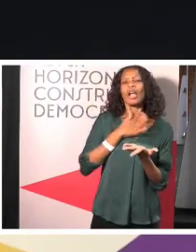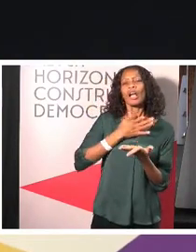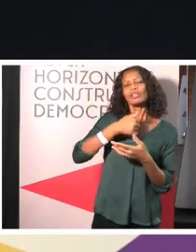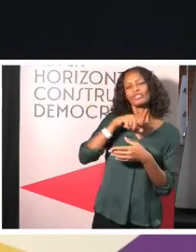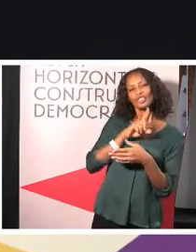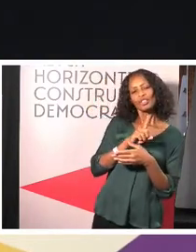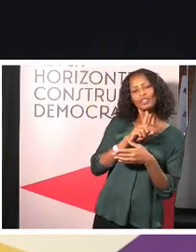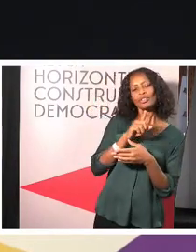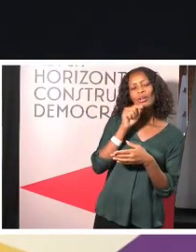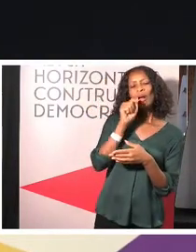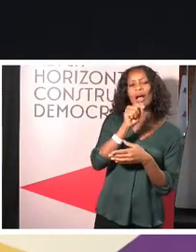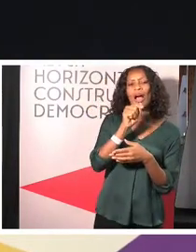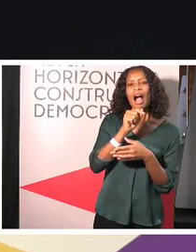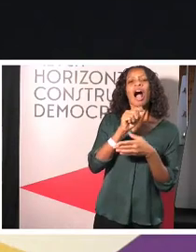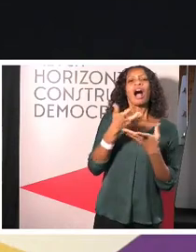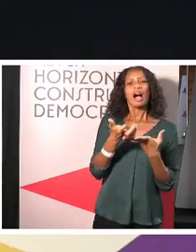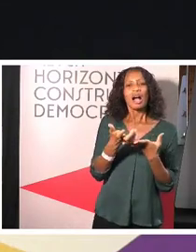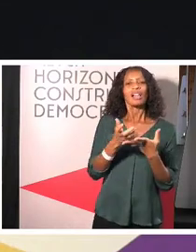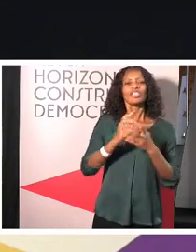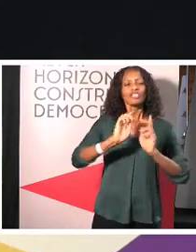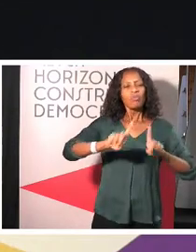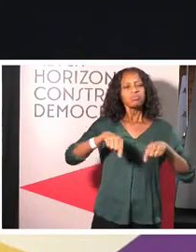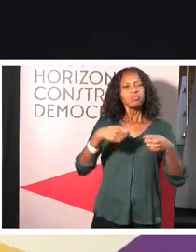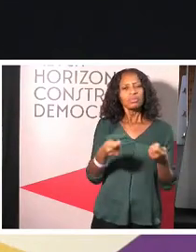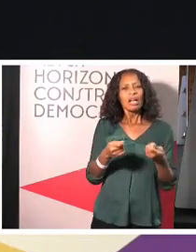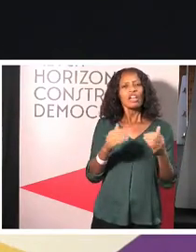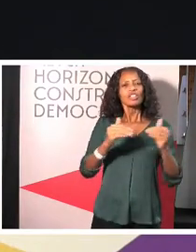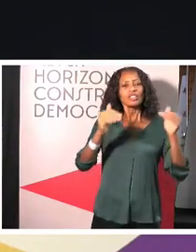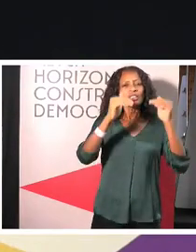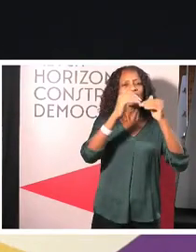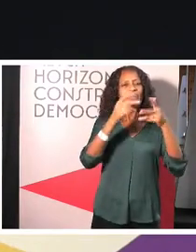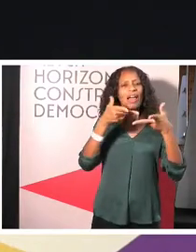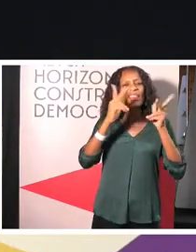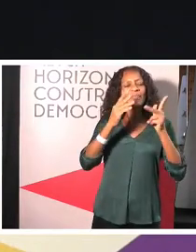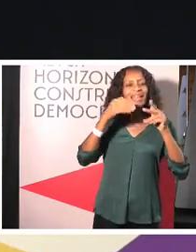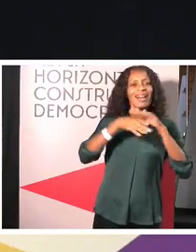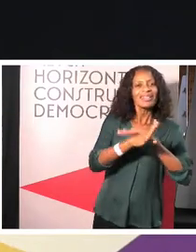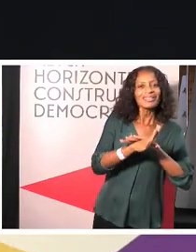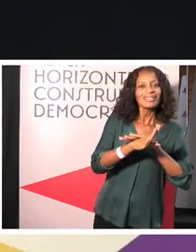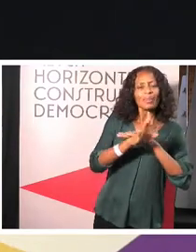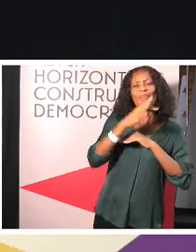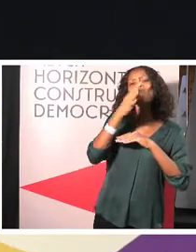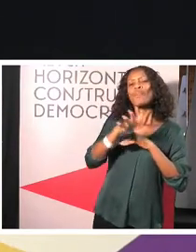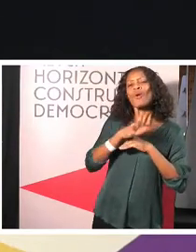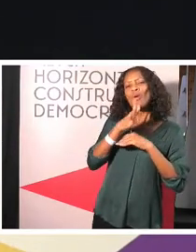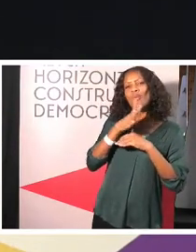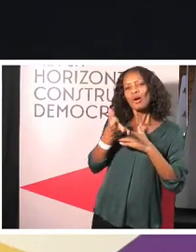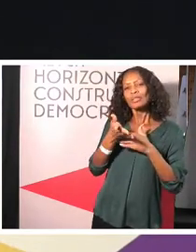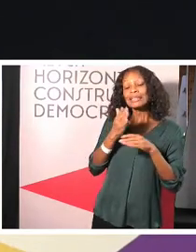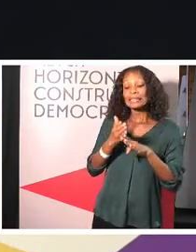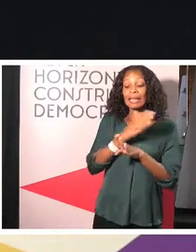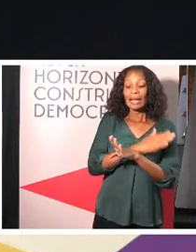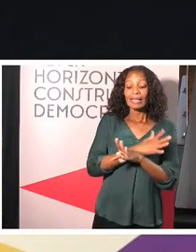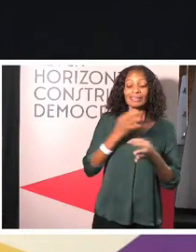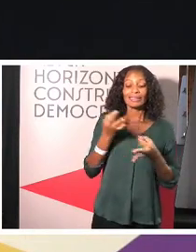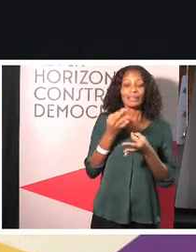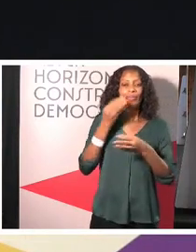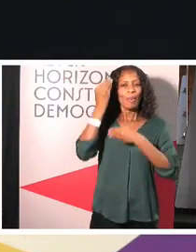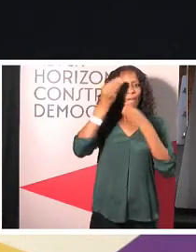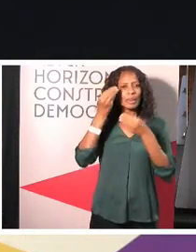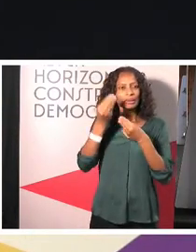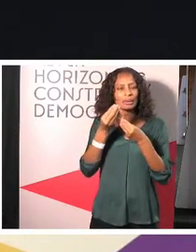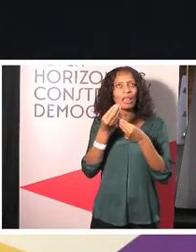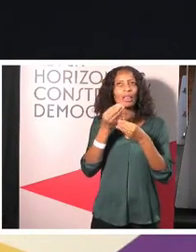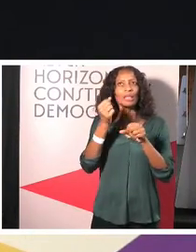acceder a ese ecosistema de la libertad, y antes, mucho antes de que empecemos a pensar cómo liberarnos del trabajo,